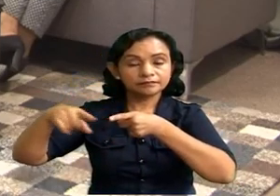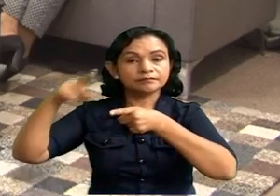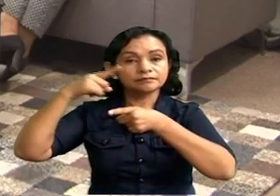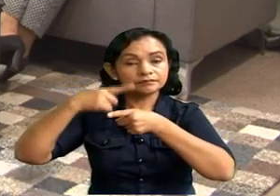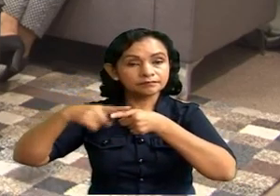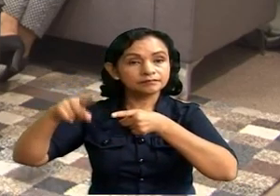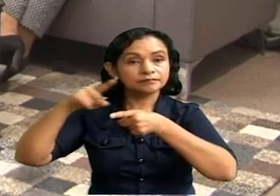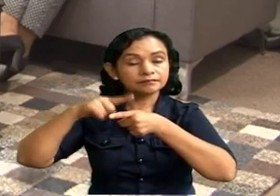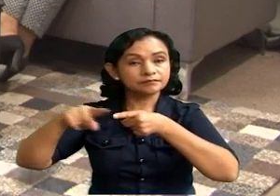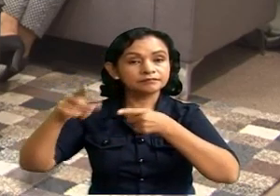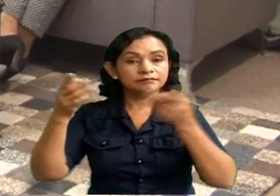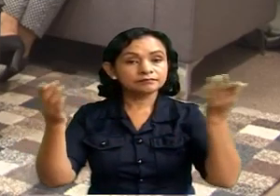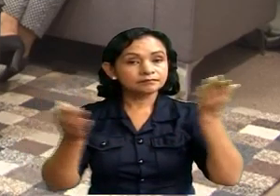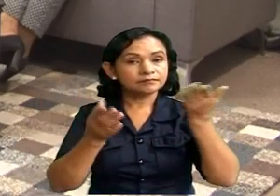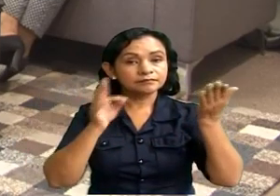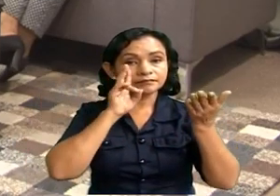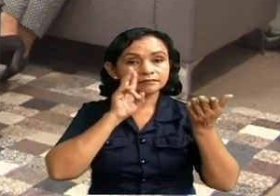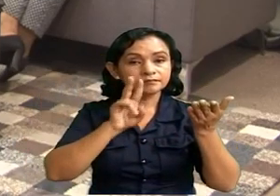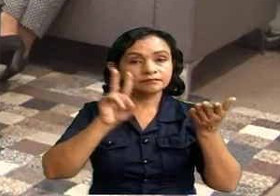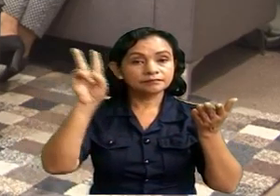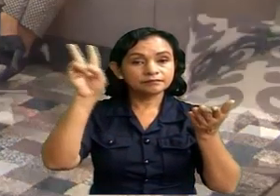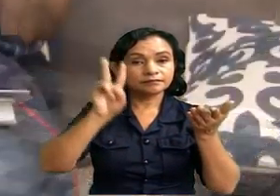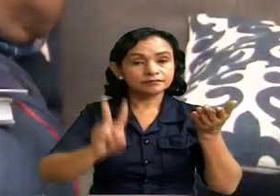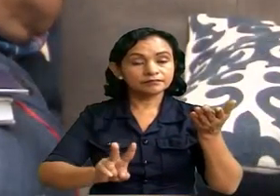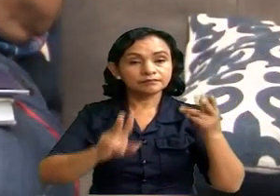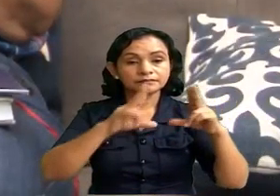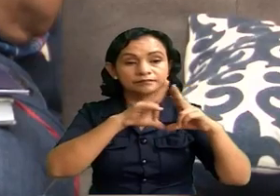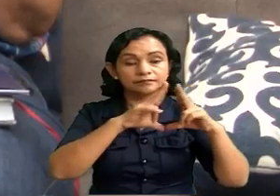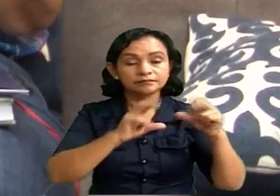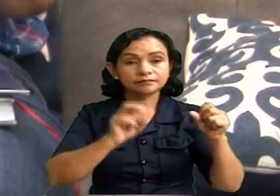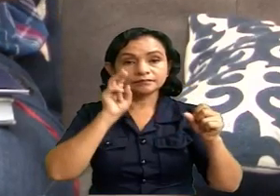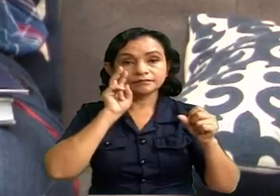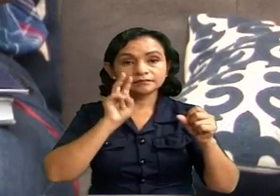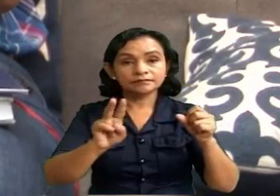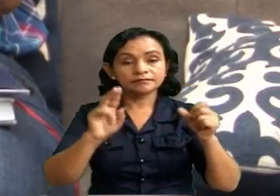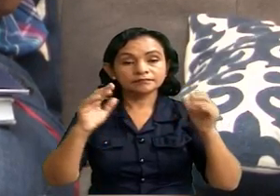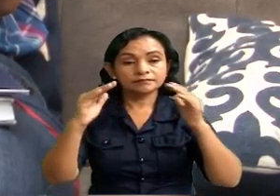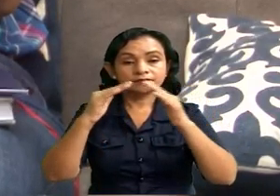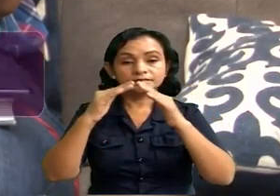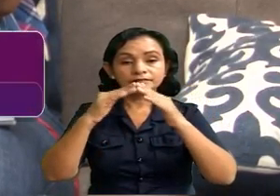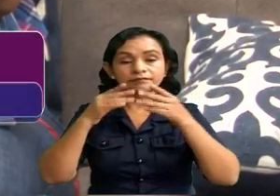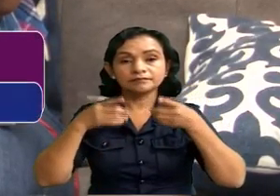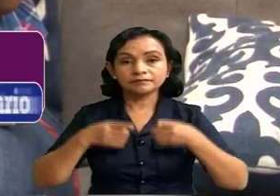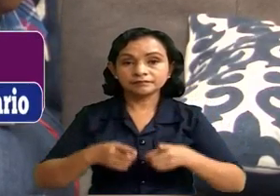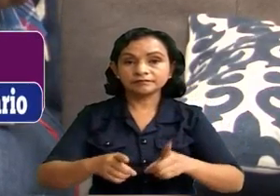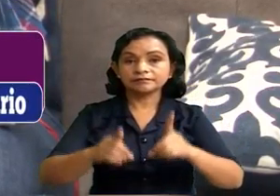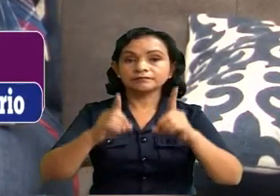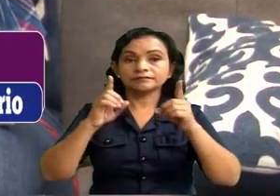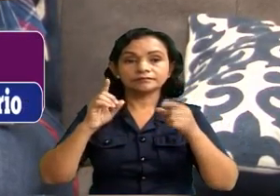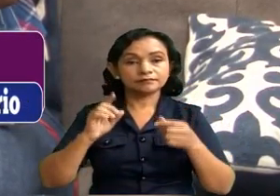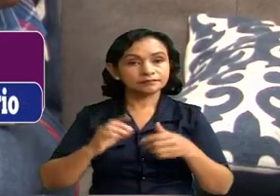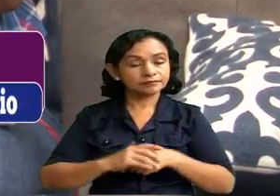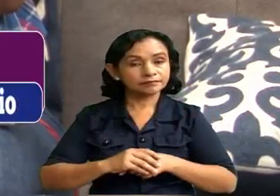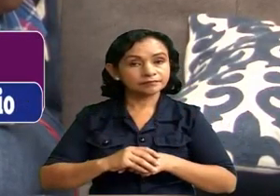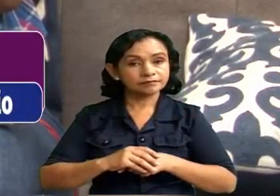Entonces, ¿cómo se reflejó esto? En Venezuela y en Nicaragua se reflejaron en vivienda digna,